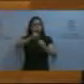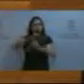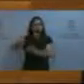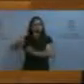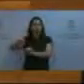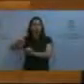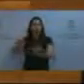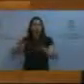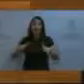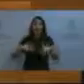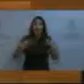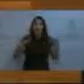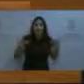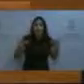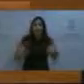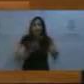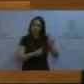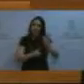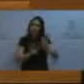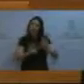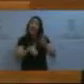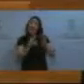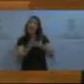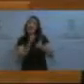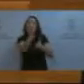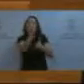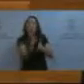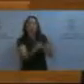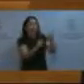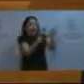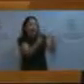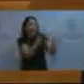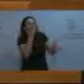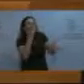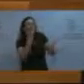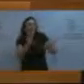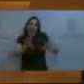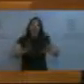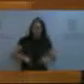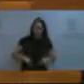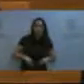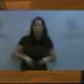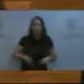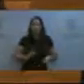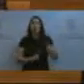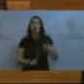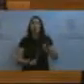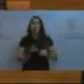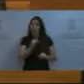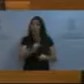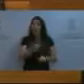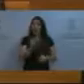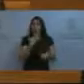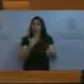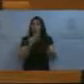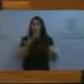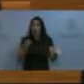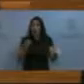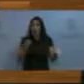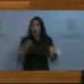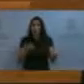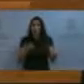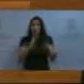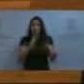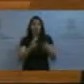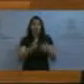ha podido ver hasta que se lo ha preguntado la persona determinada que sea de su gusto. Entonces, sí, se acepta el problema. Esto ha ocurrido, por ejemplo, en